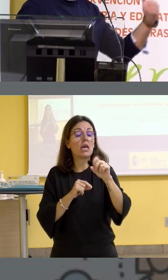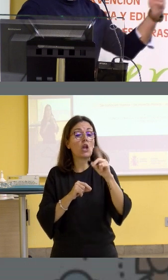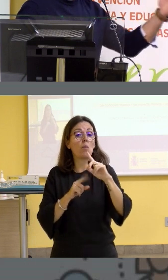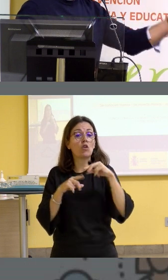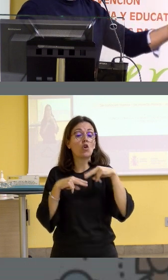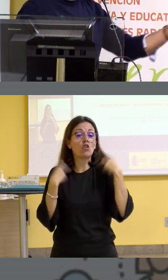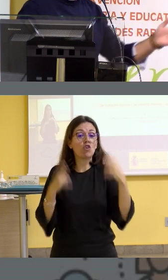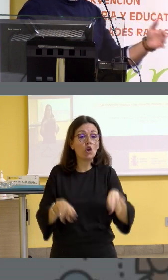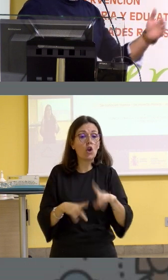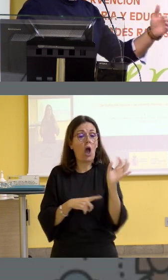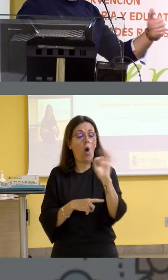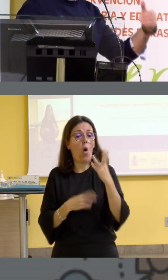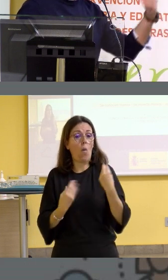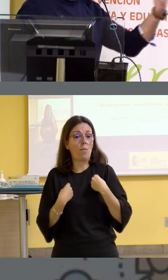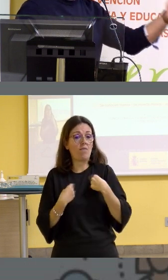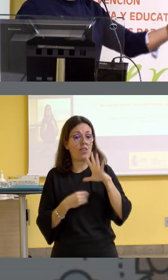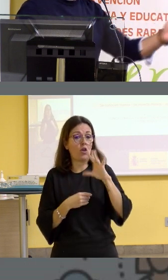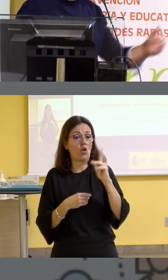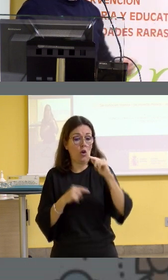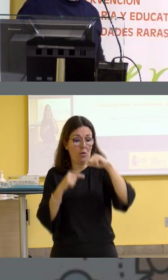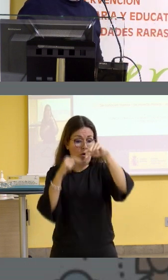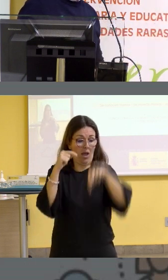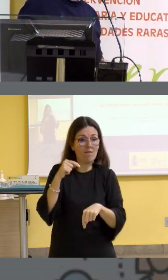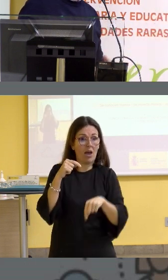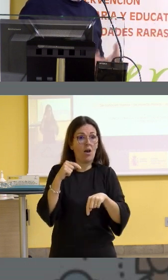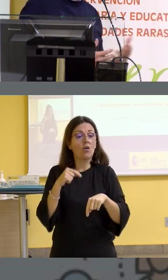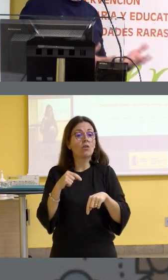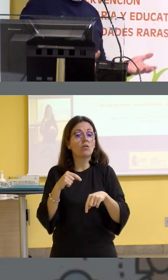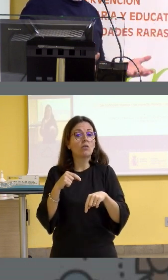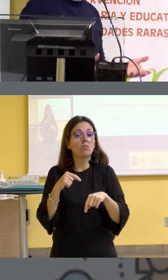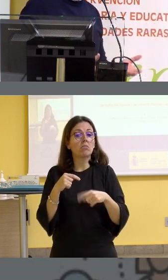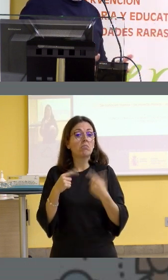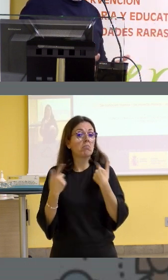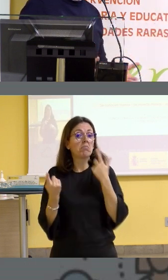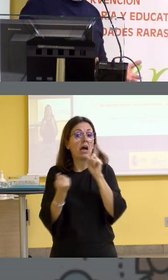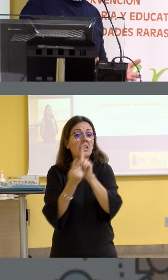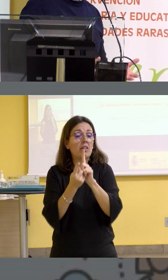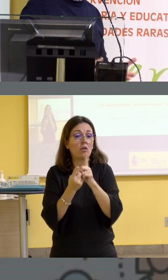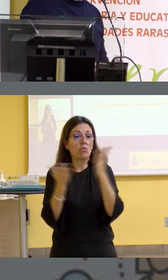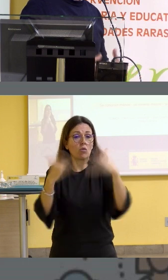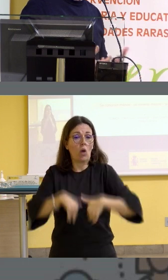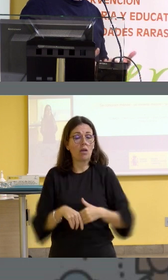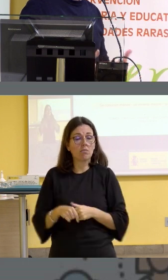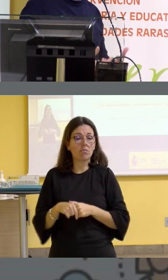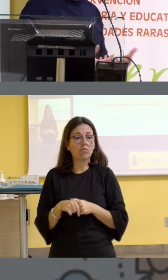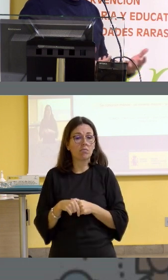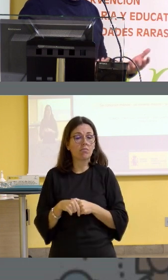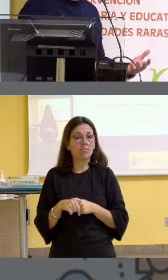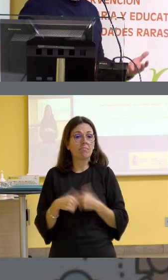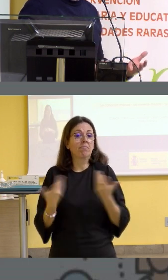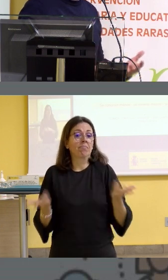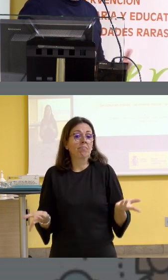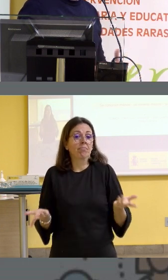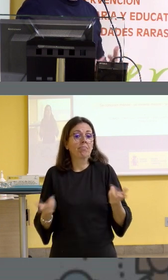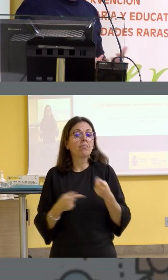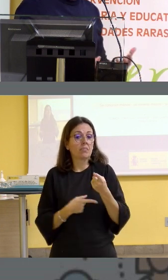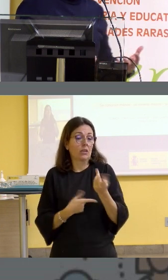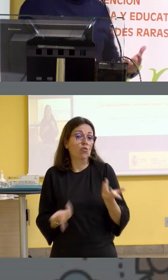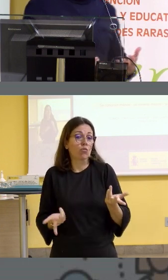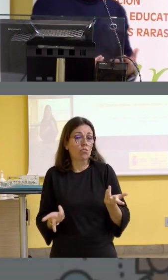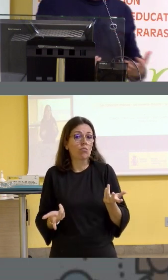si vives aquí 5 kilómetros por debajo de la diagonal, no te vamos a poder atender. Y eso obviamente